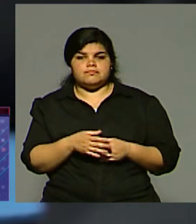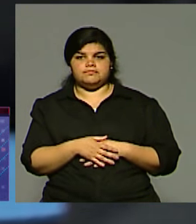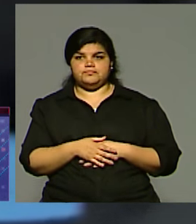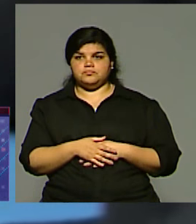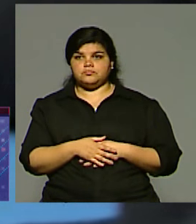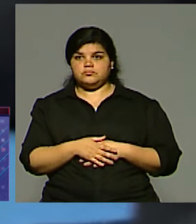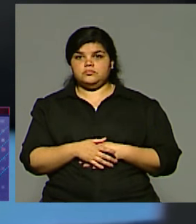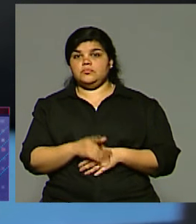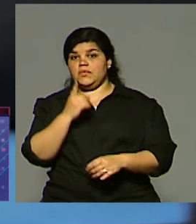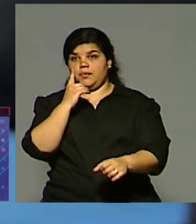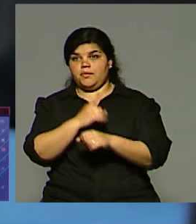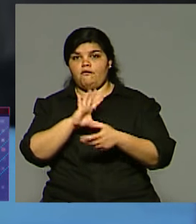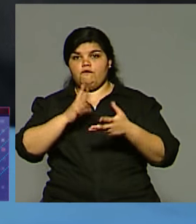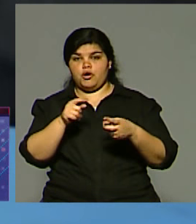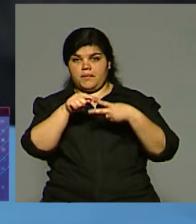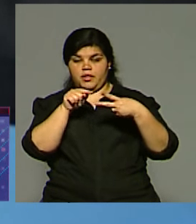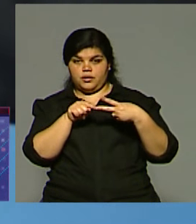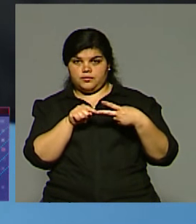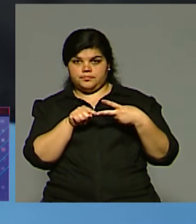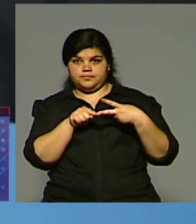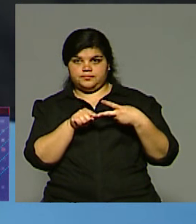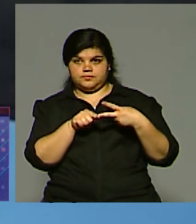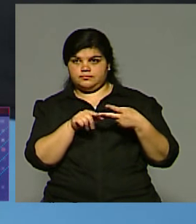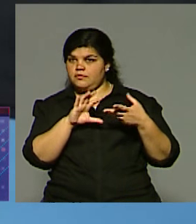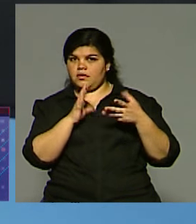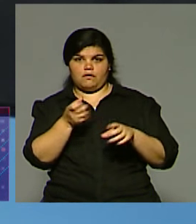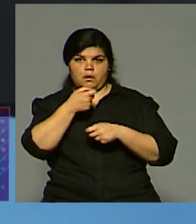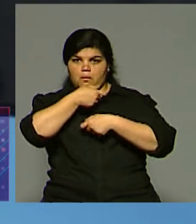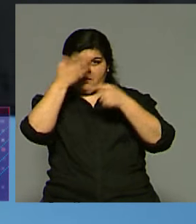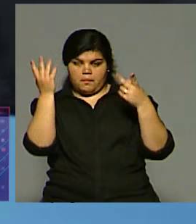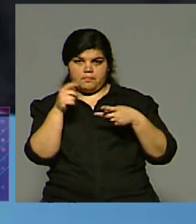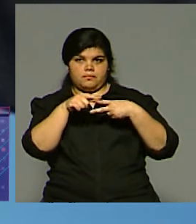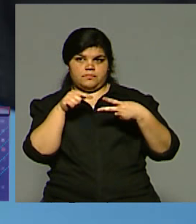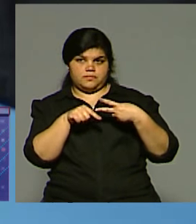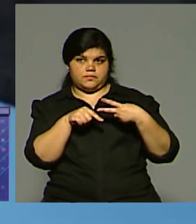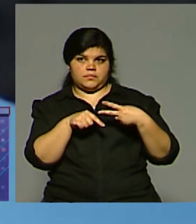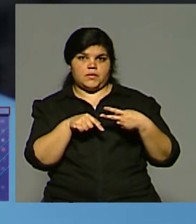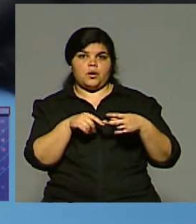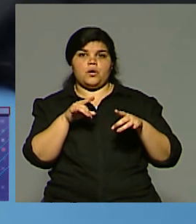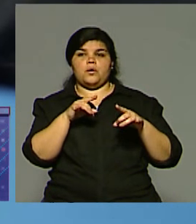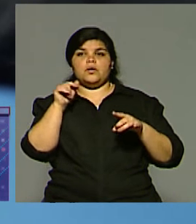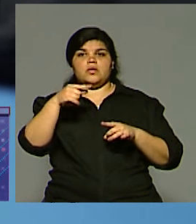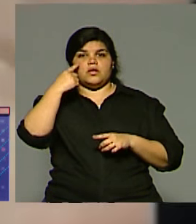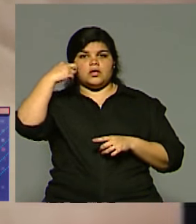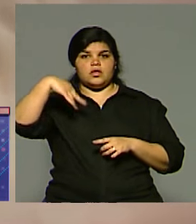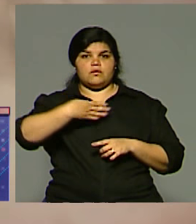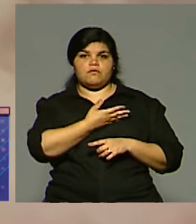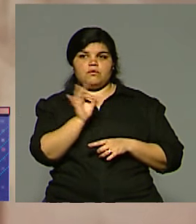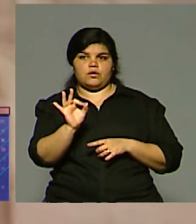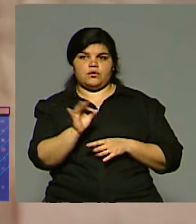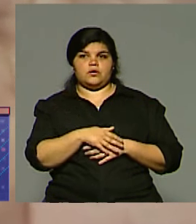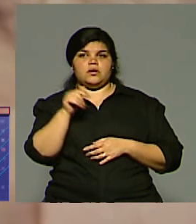principio, hay dos formas. O sea, la forma que les quede más tranquilo. El sitio web, mi sitio web es